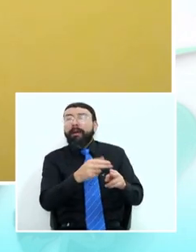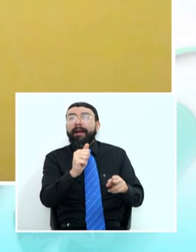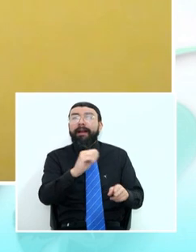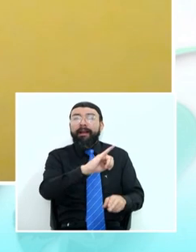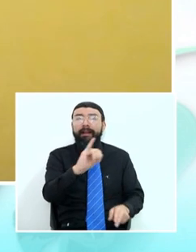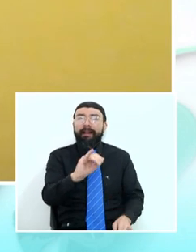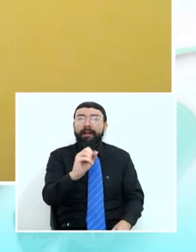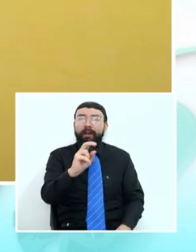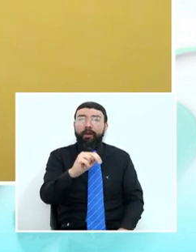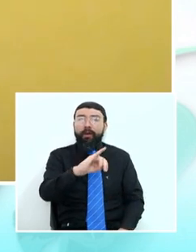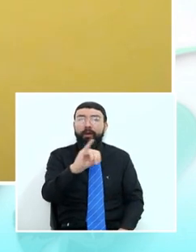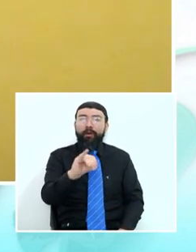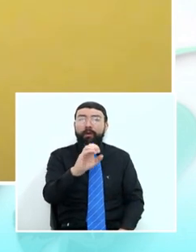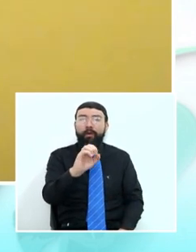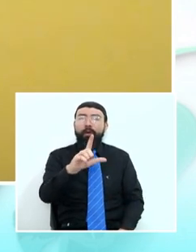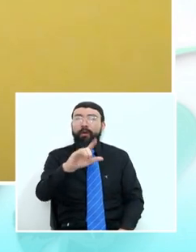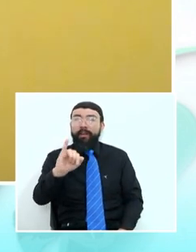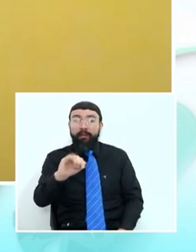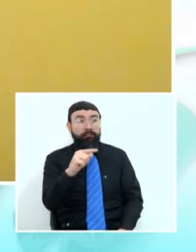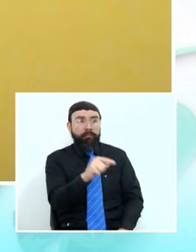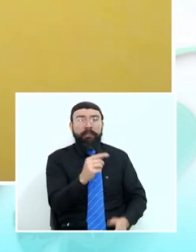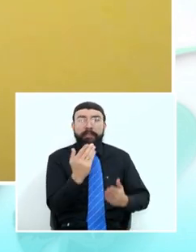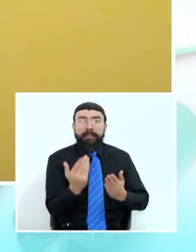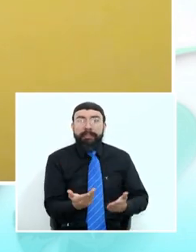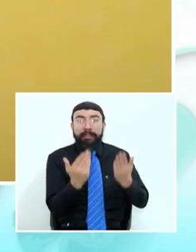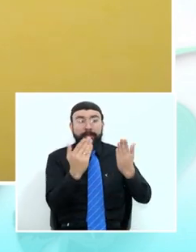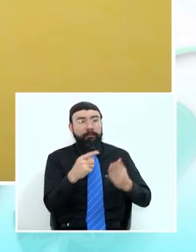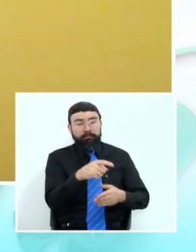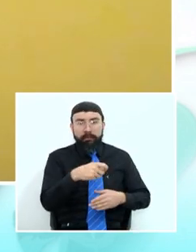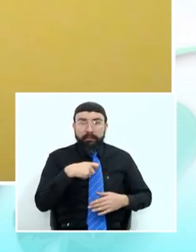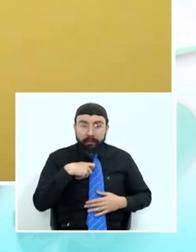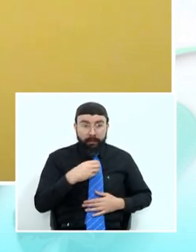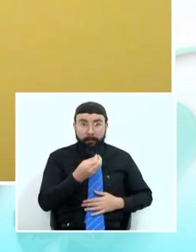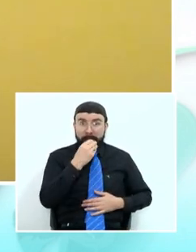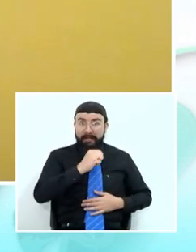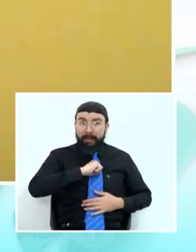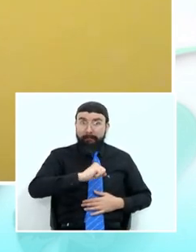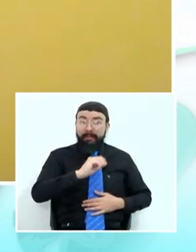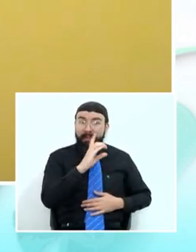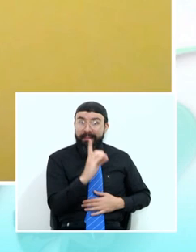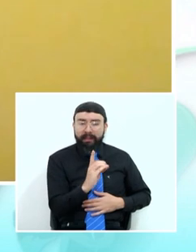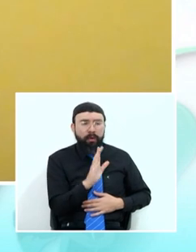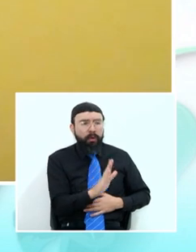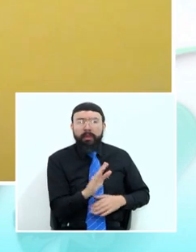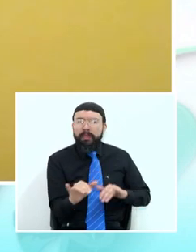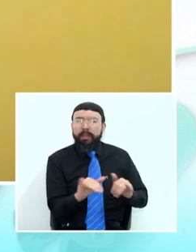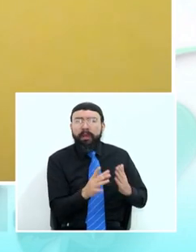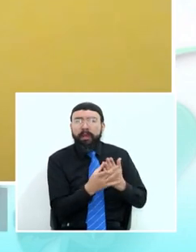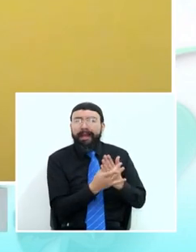ajonjolí, que aparte de tener esta sustancia en el aceite del ajonjolí,